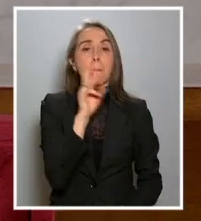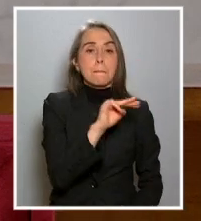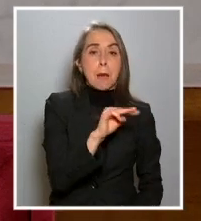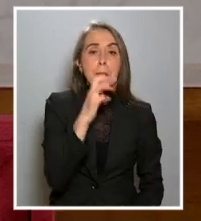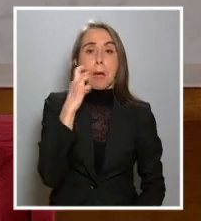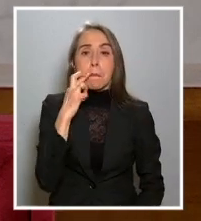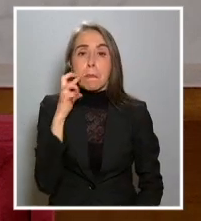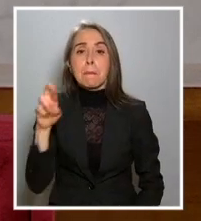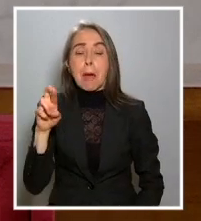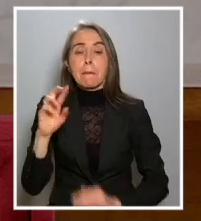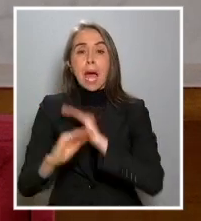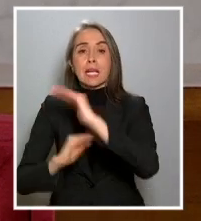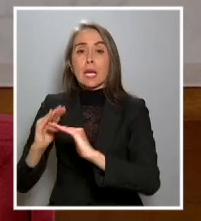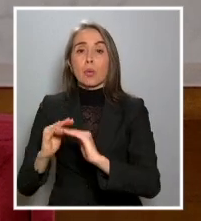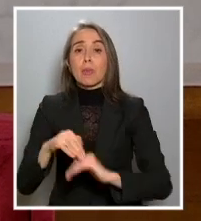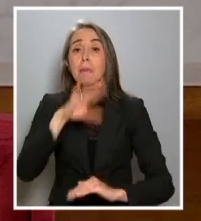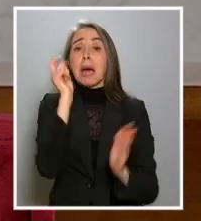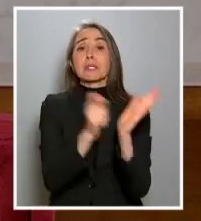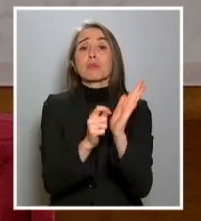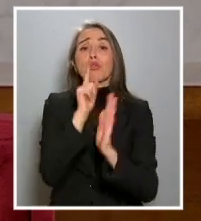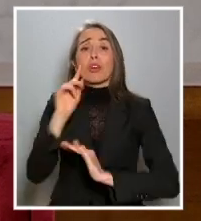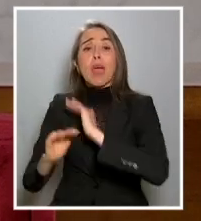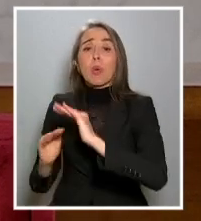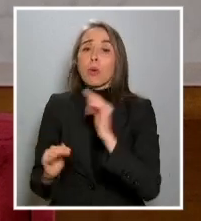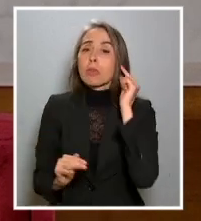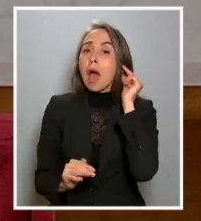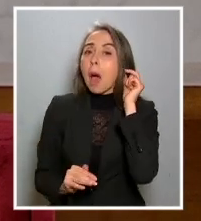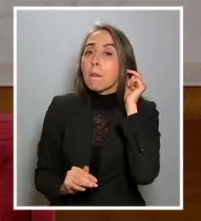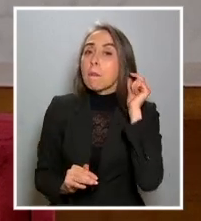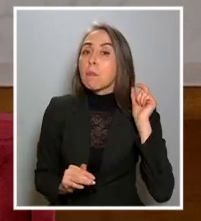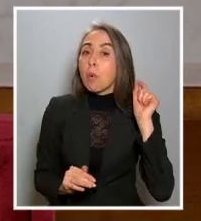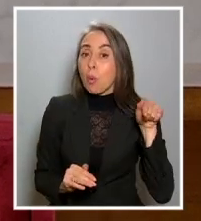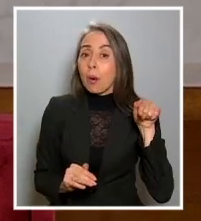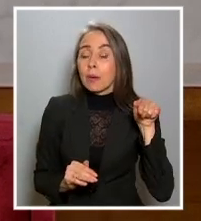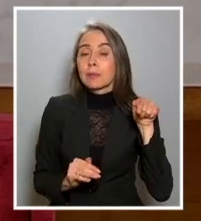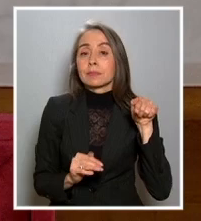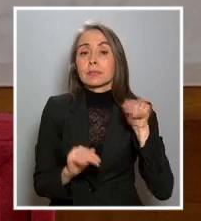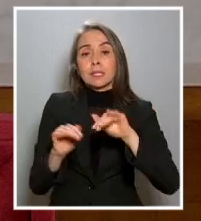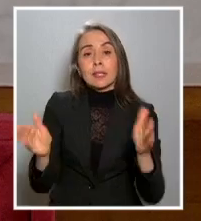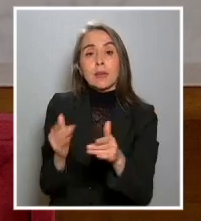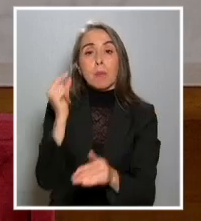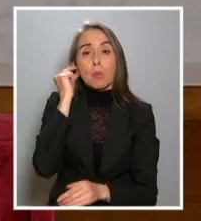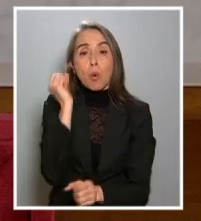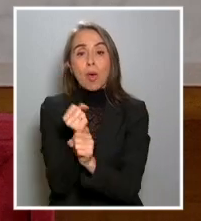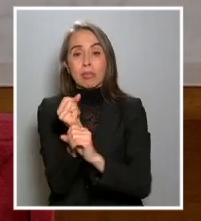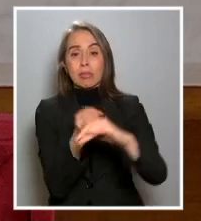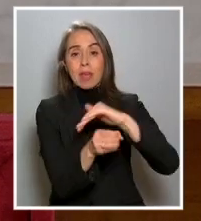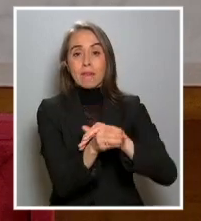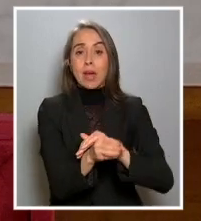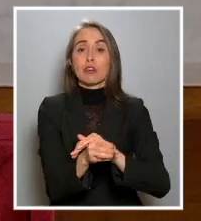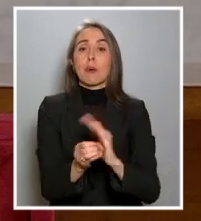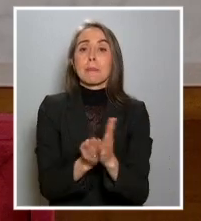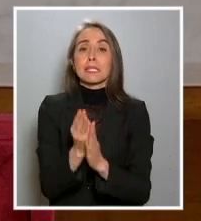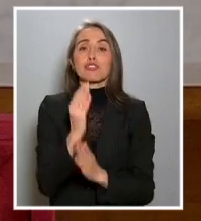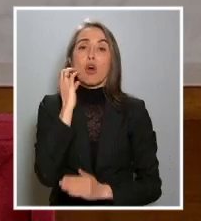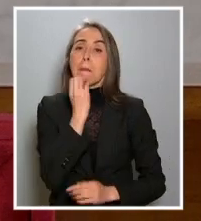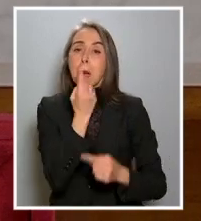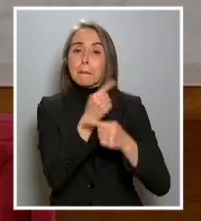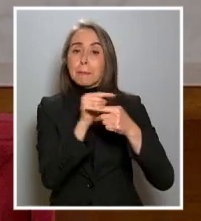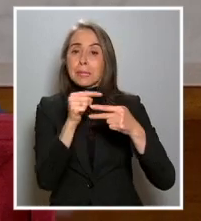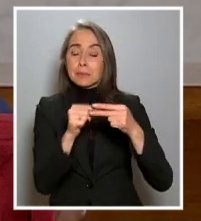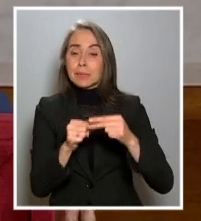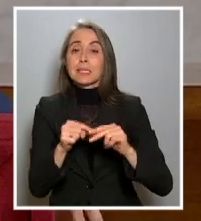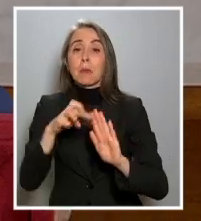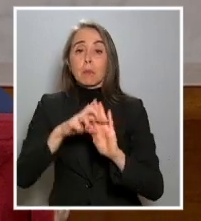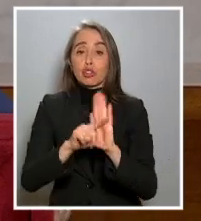cuidadoras, que son en su mayoría mujeres. Y para fomentar el empleo femenino, ingresamos a principios de mayo las indicaciones a la